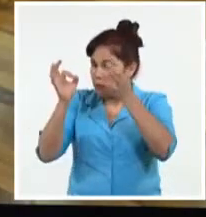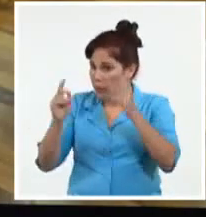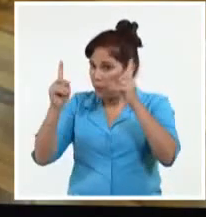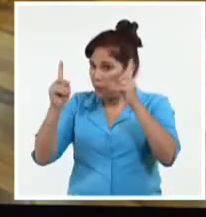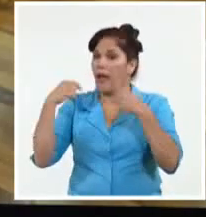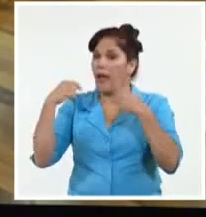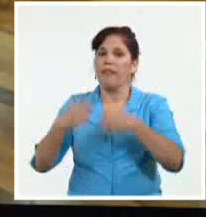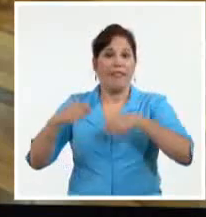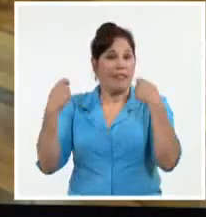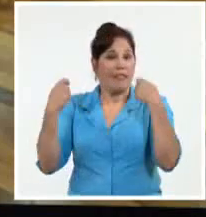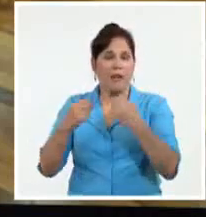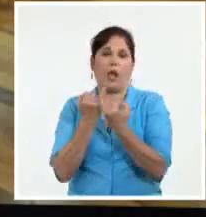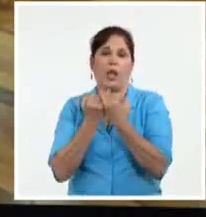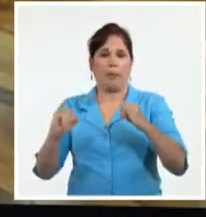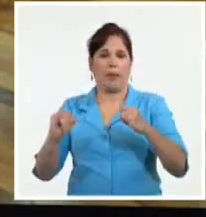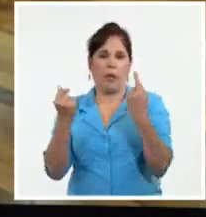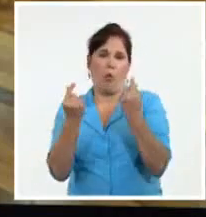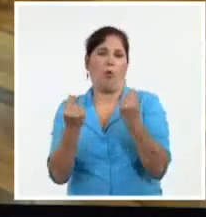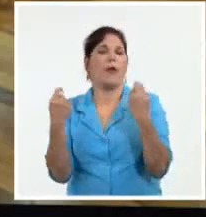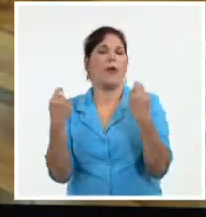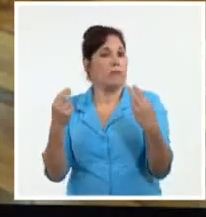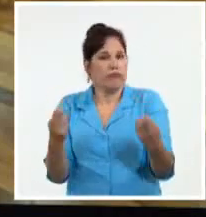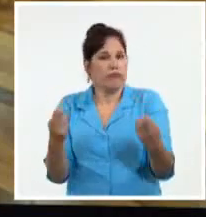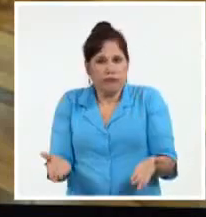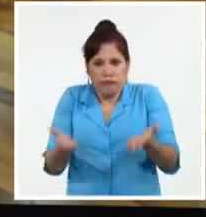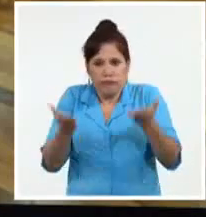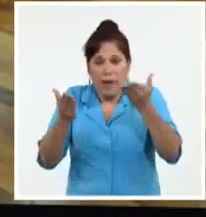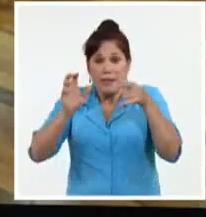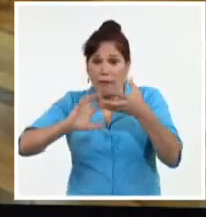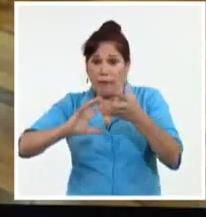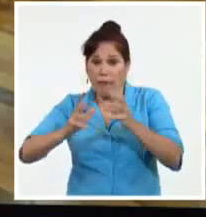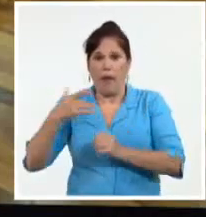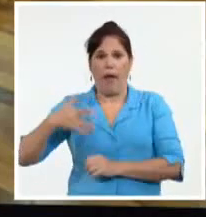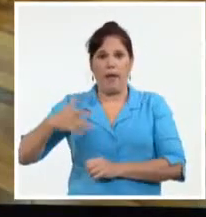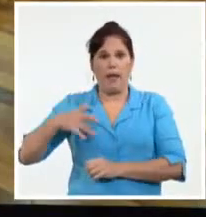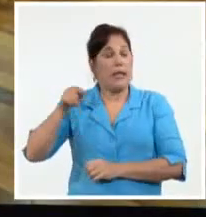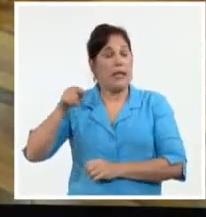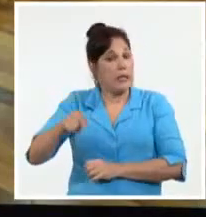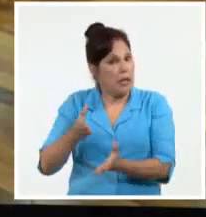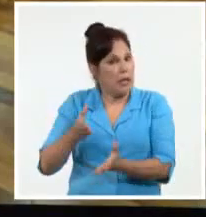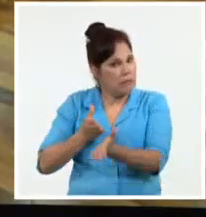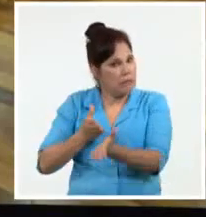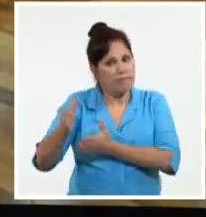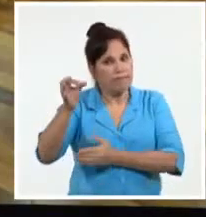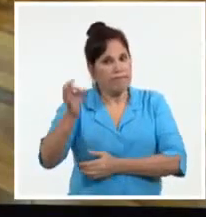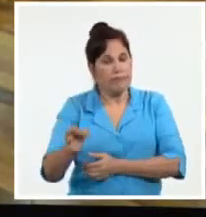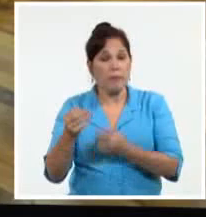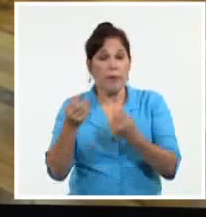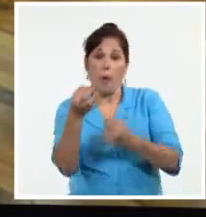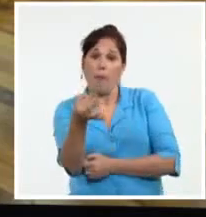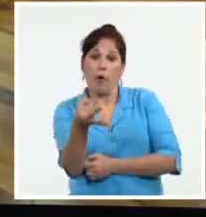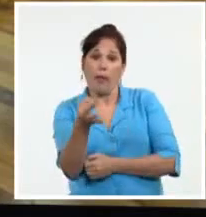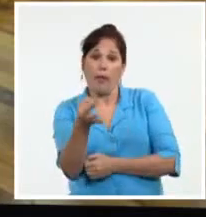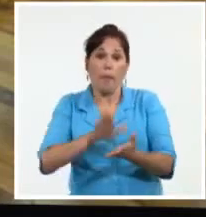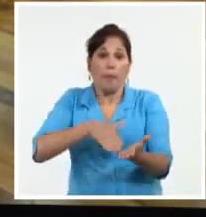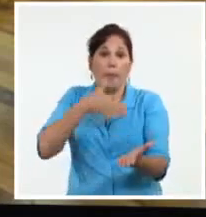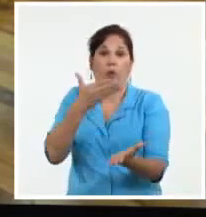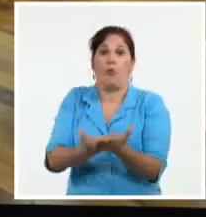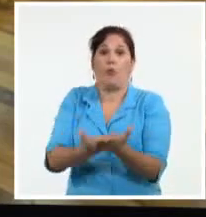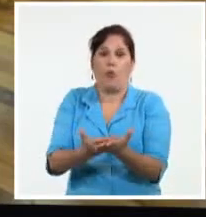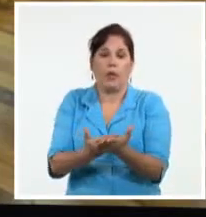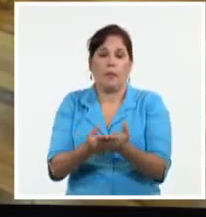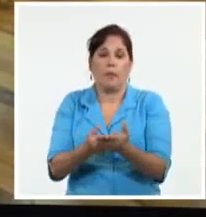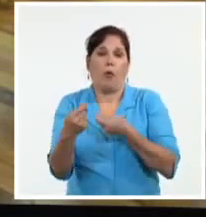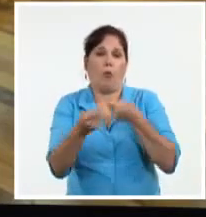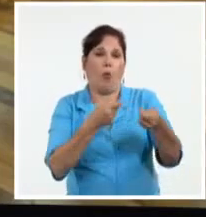tener un mínimo de independencia económica. Y en esta dirección Argentina ha dado señales. La moneda común propuesta, en un principio